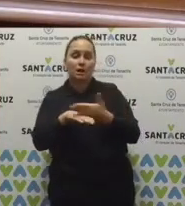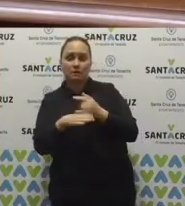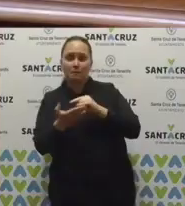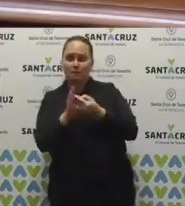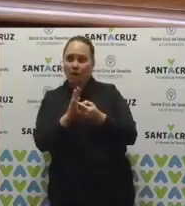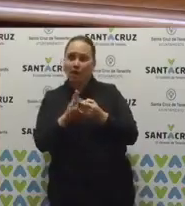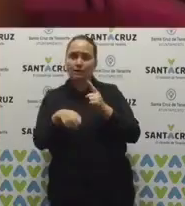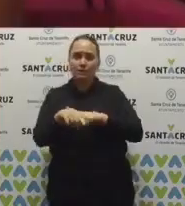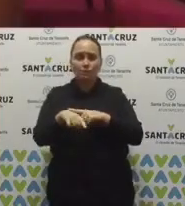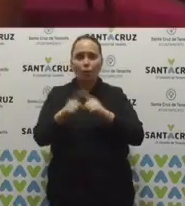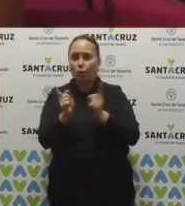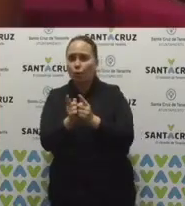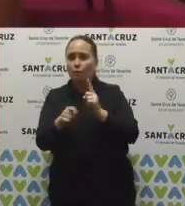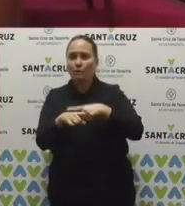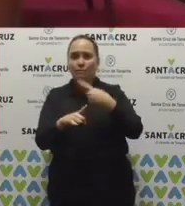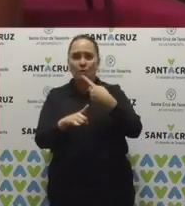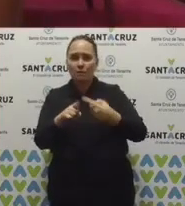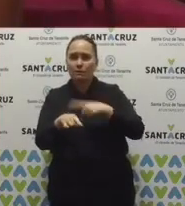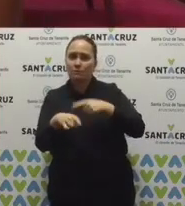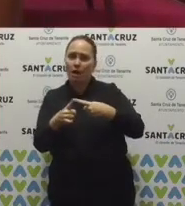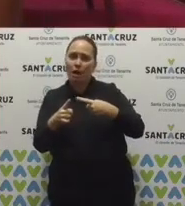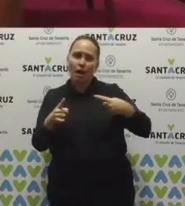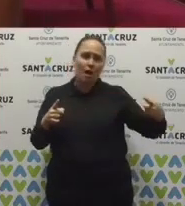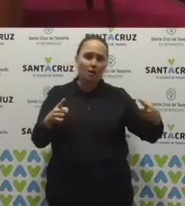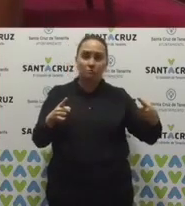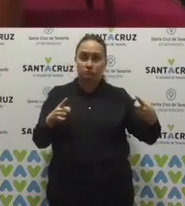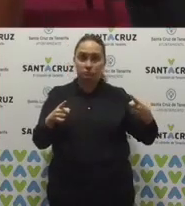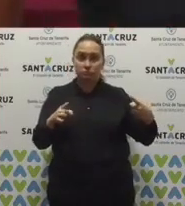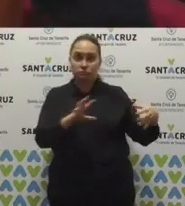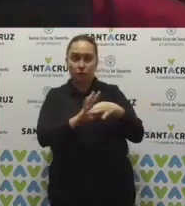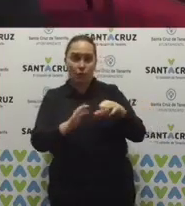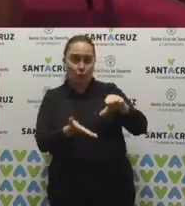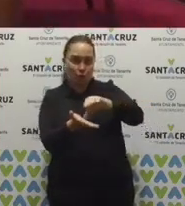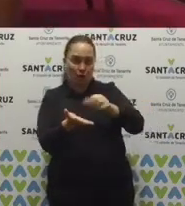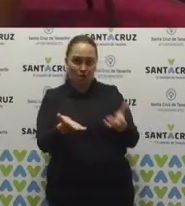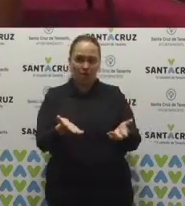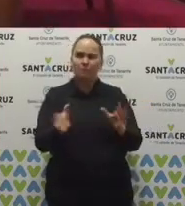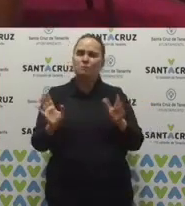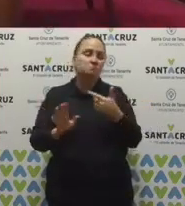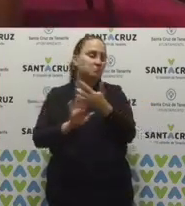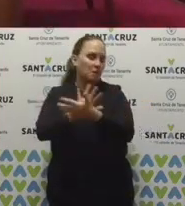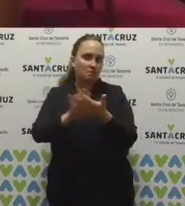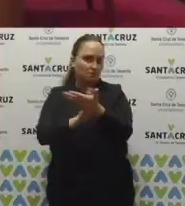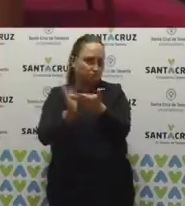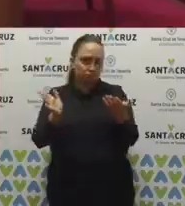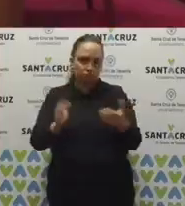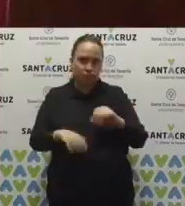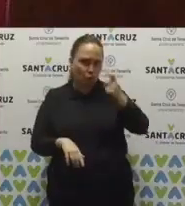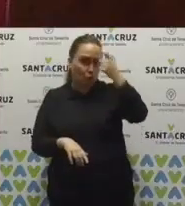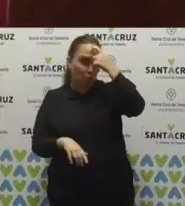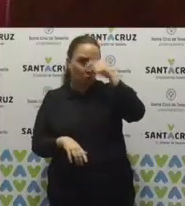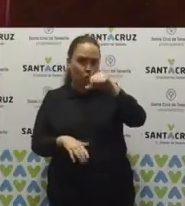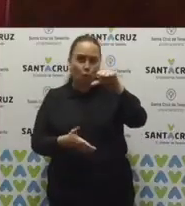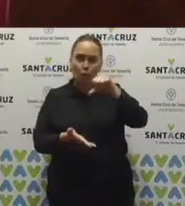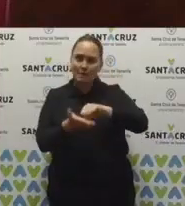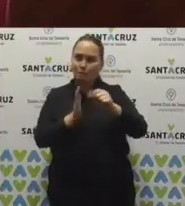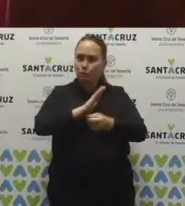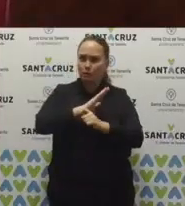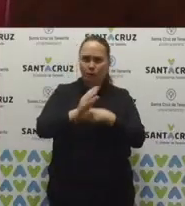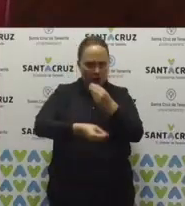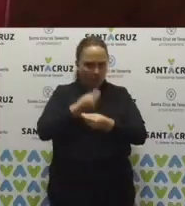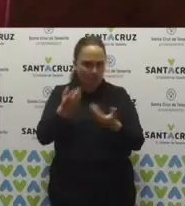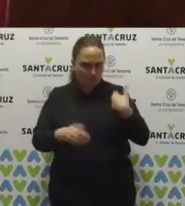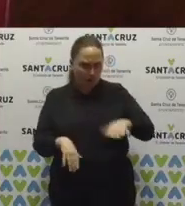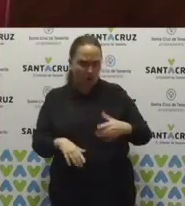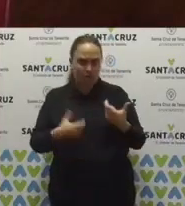una realidad de nuestra ciudad pero en todo caso ese urbanismo táctico que además se está desarrollando por parte de la gerencia municipal